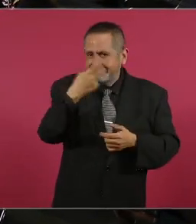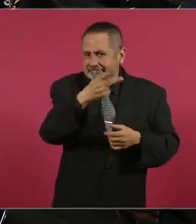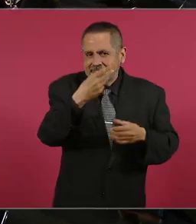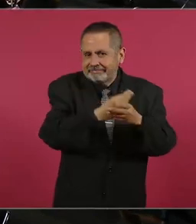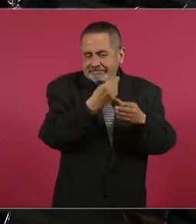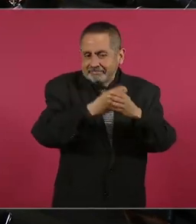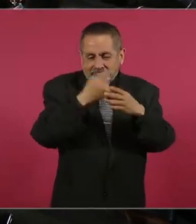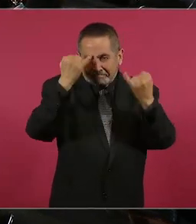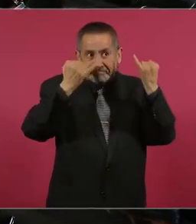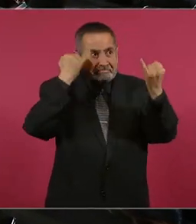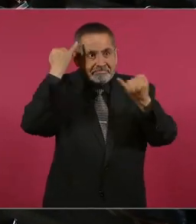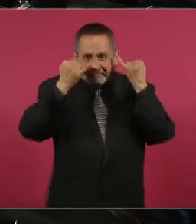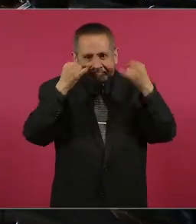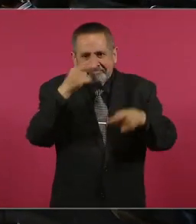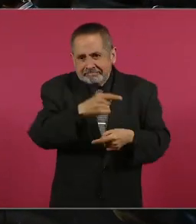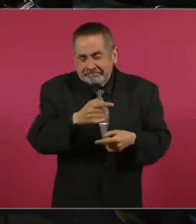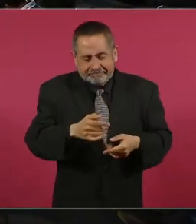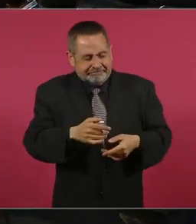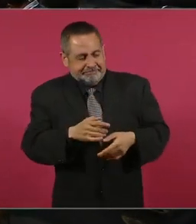ideológico.